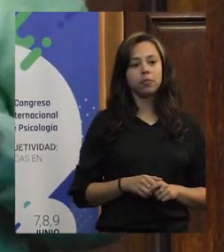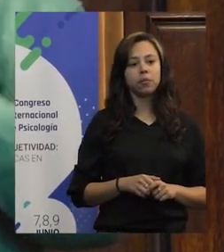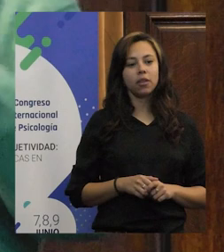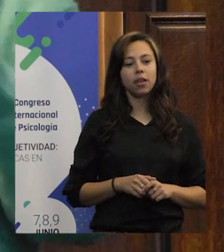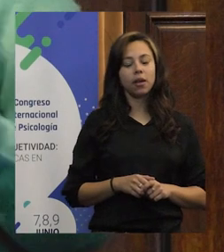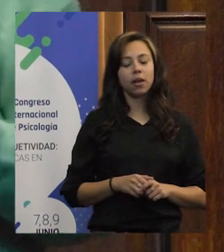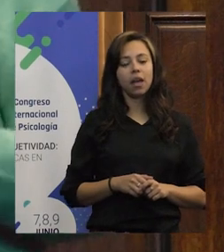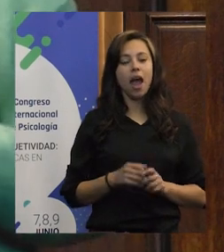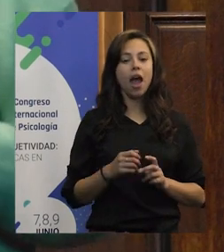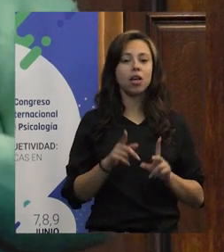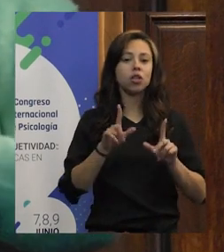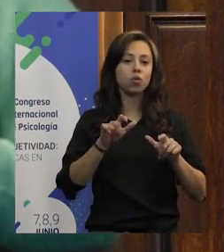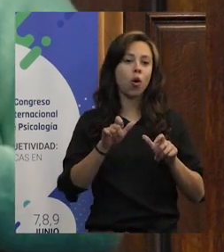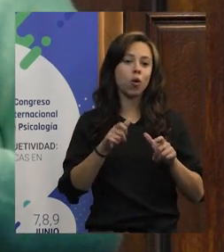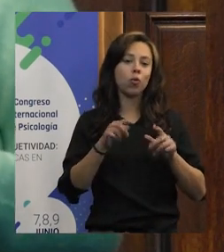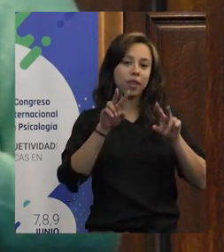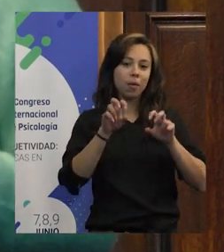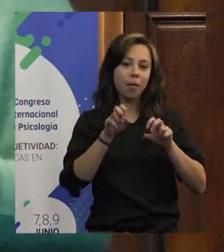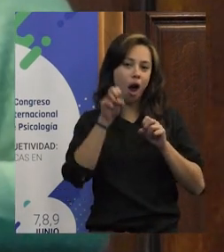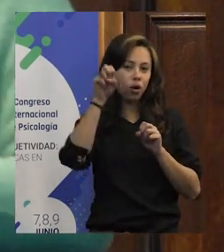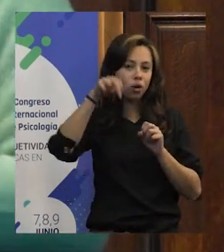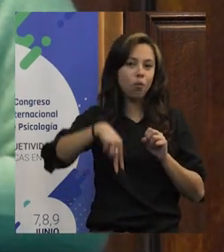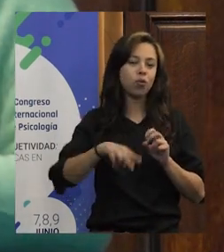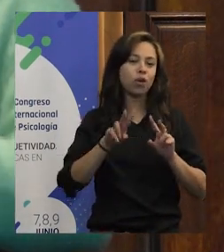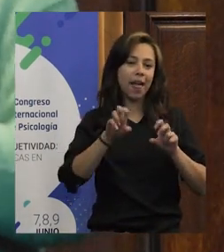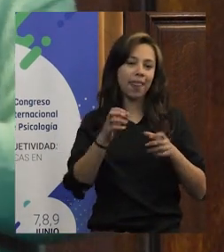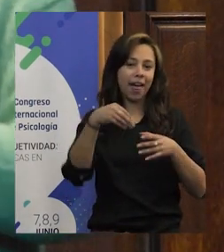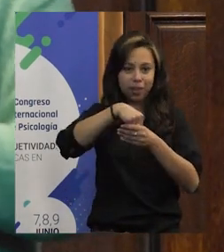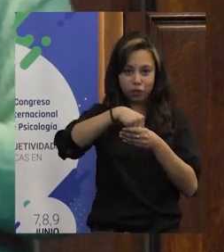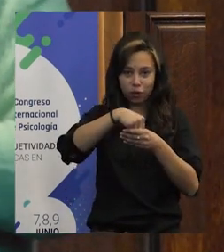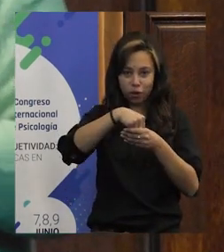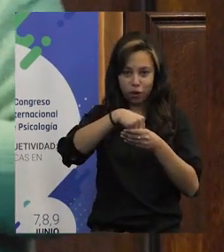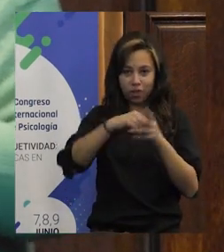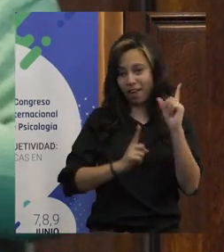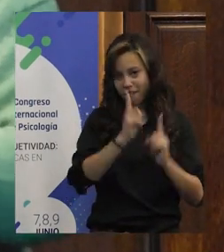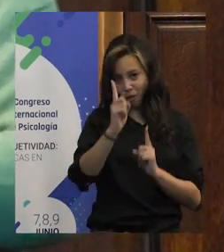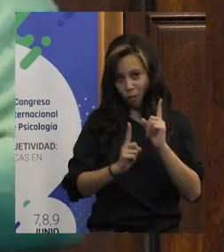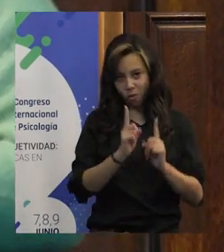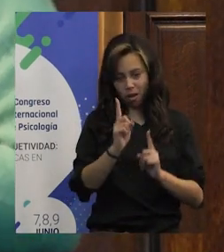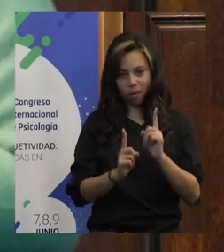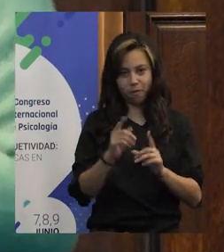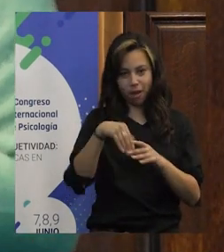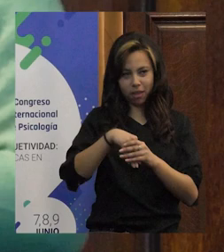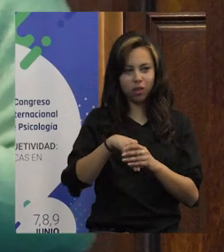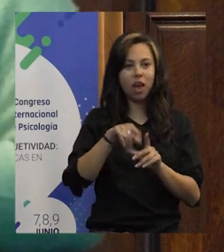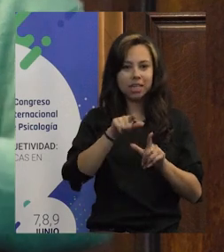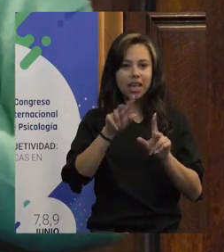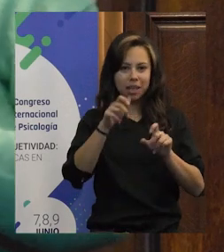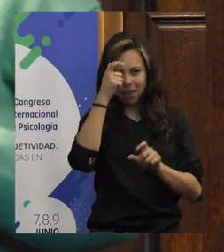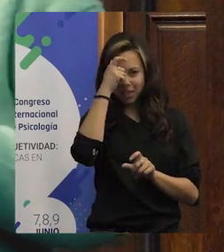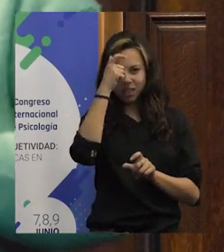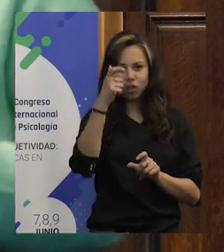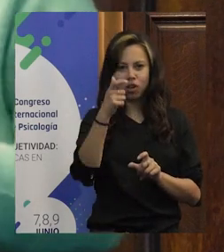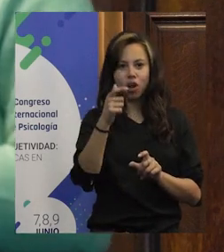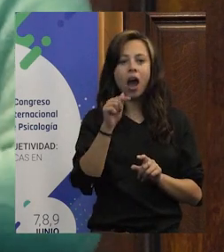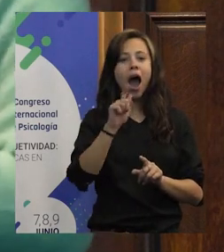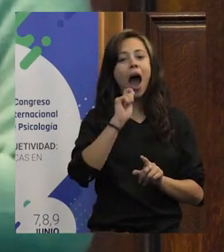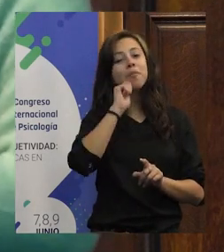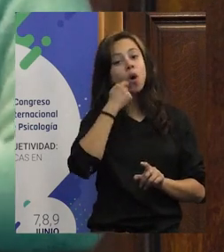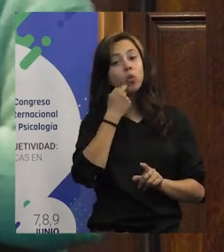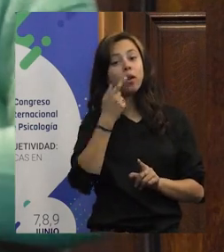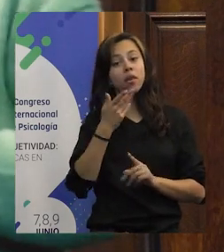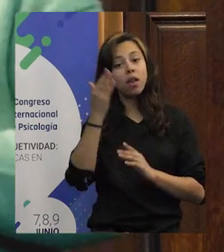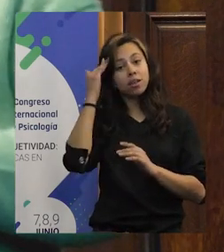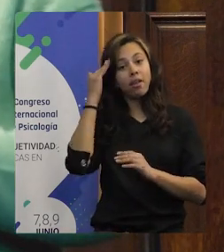nos produce en lo común, que es el aspecto académico. Y entonces ahí me gustaría comentarles que esta